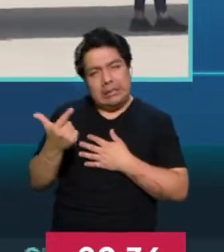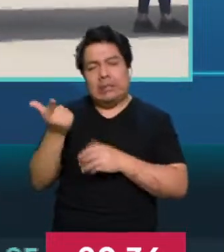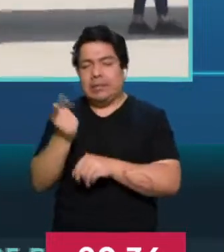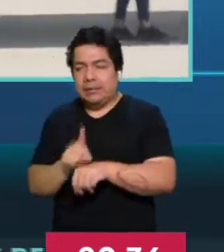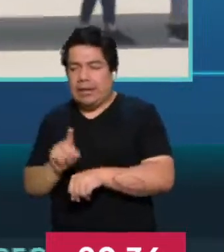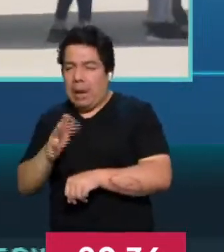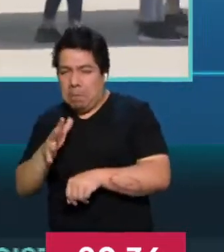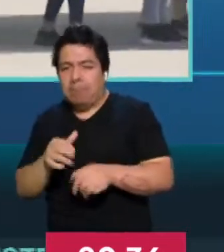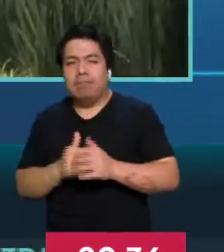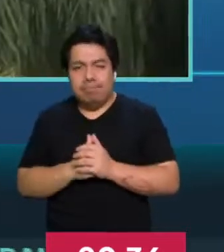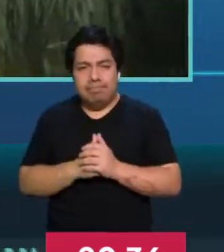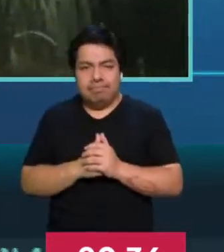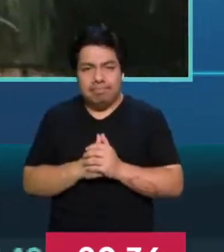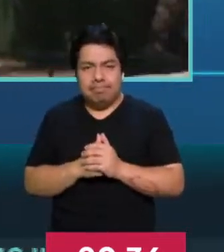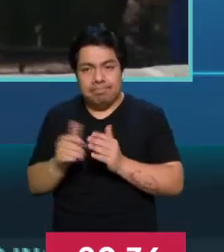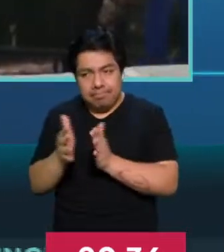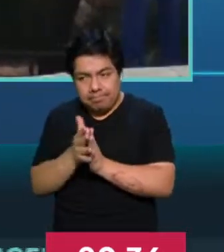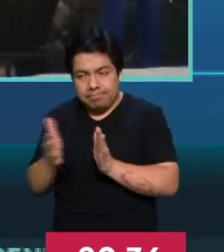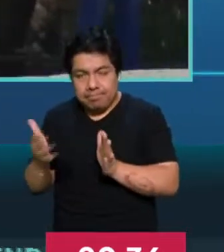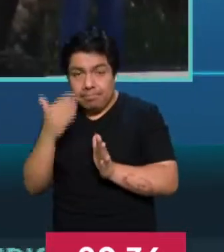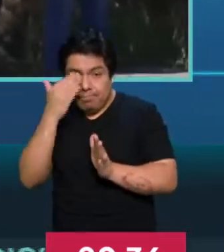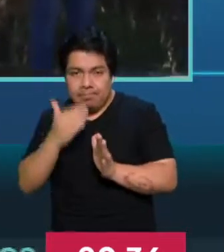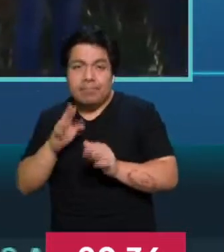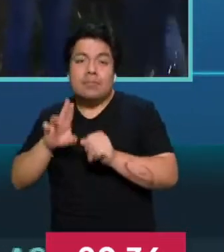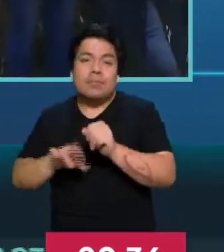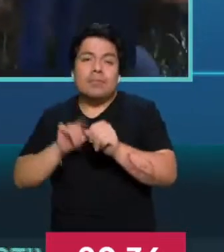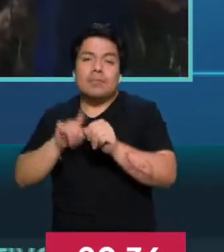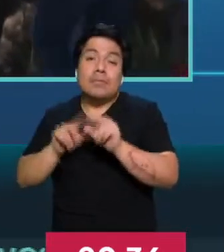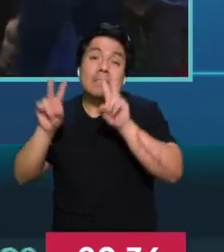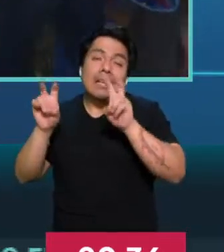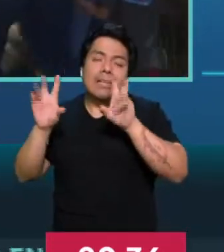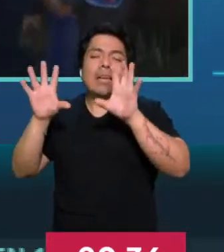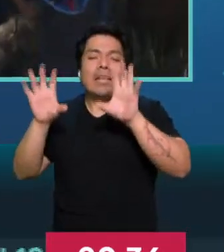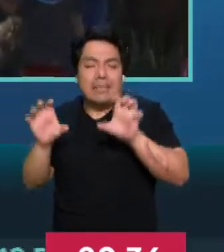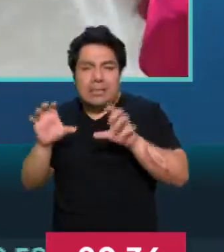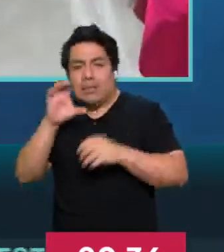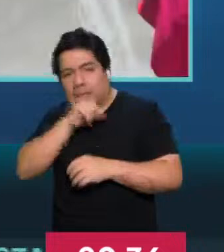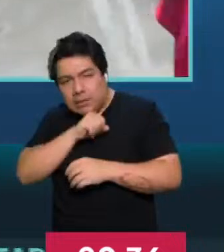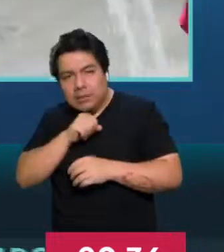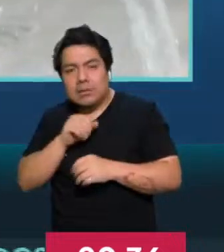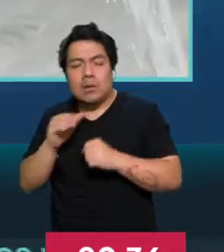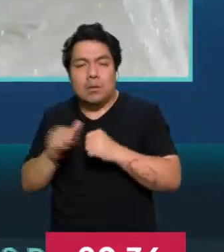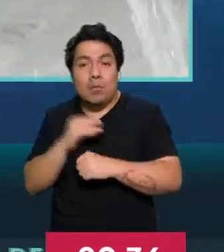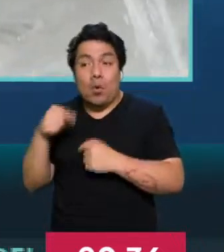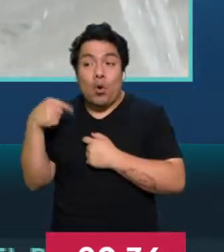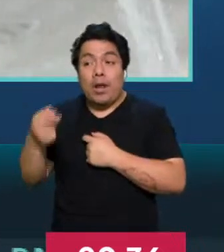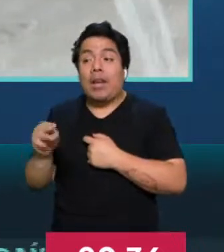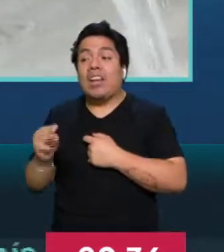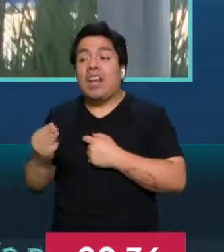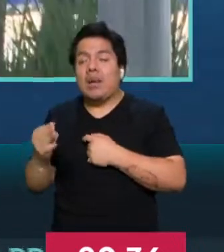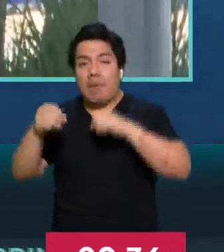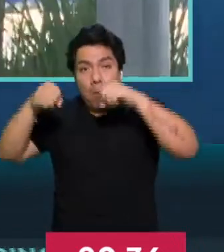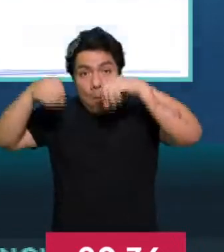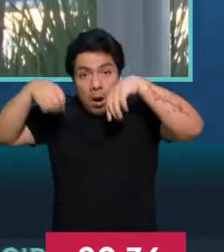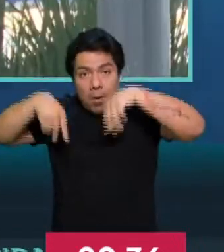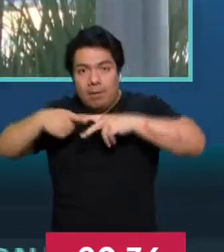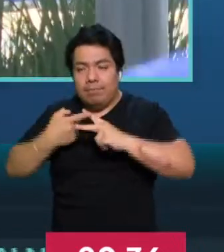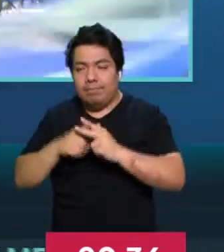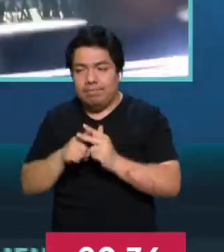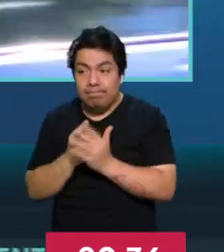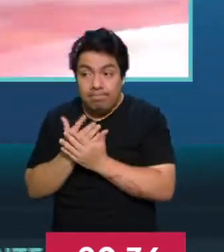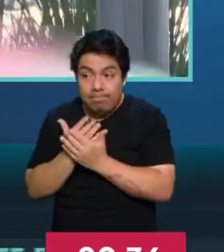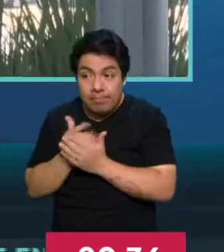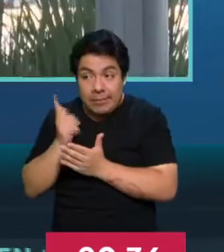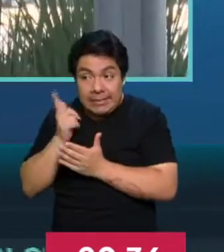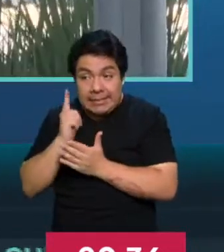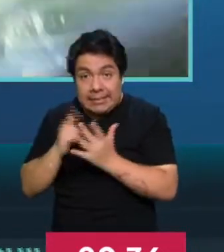de estas ondas. Esta es la temporada típica, digamos, la seca cálida que le llamamos, porque ya a partir de mayo que comienzan las lluvias es cuando estamos esperando que ya